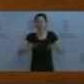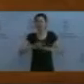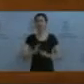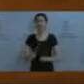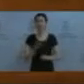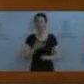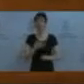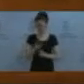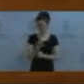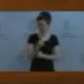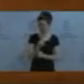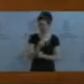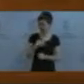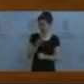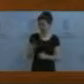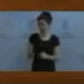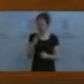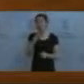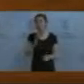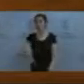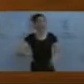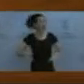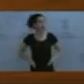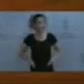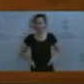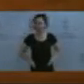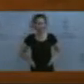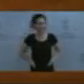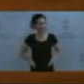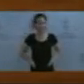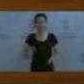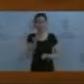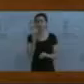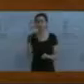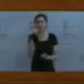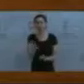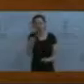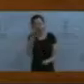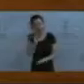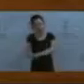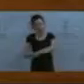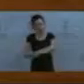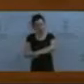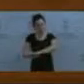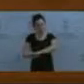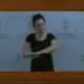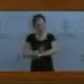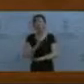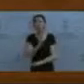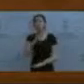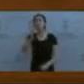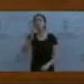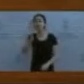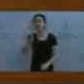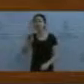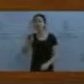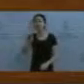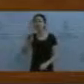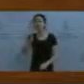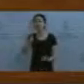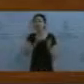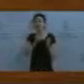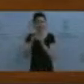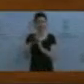Popular, porque se niega a admitir que el Partido Popular es alternativa de gobierno y que el Partido Popular tiene el liderazgo de